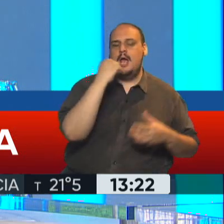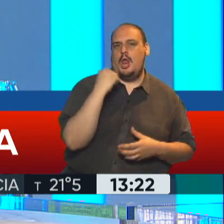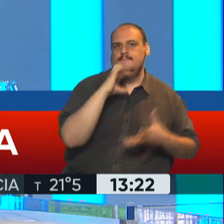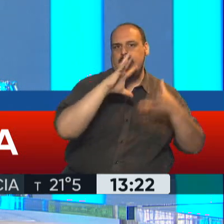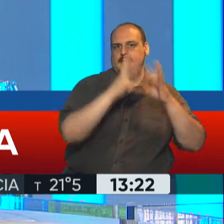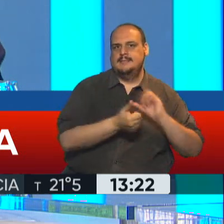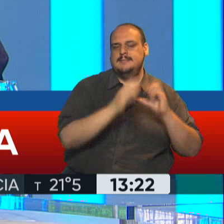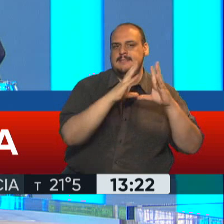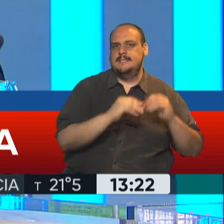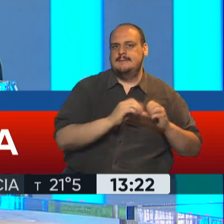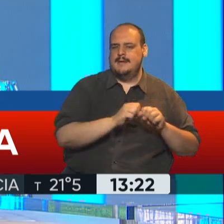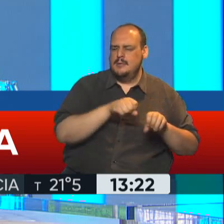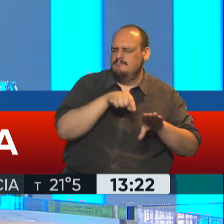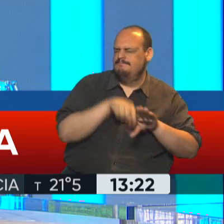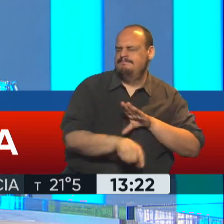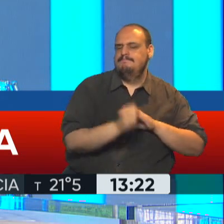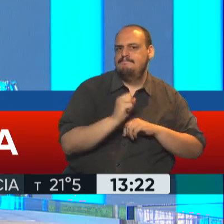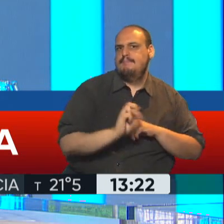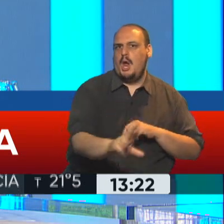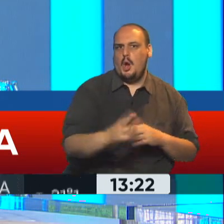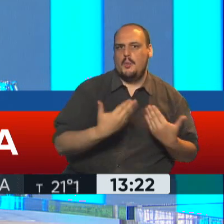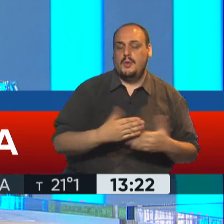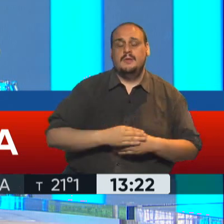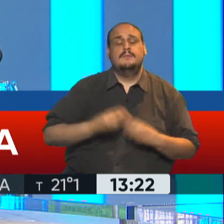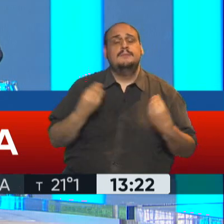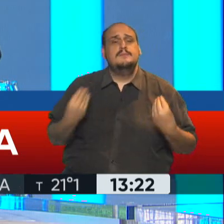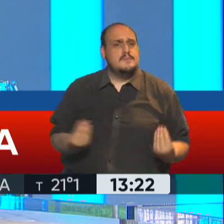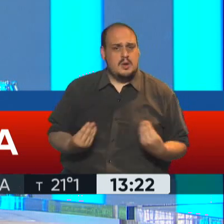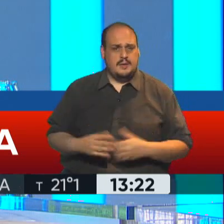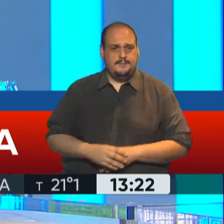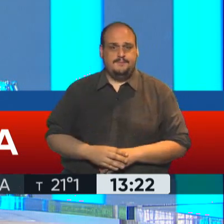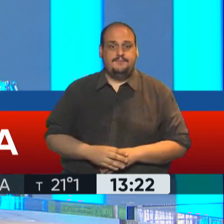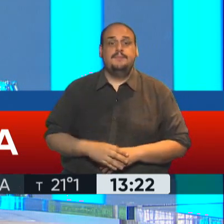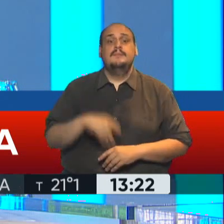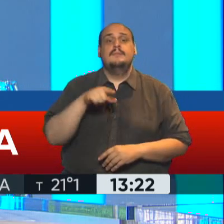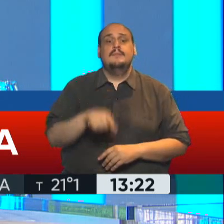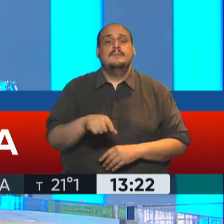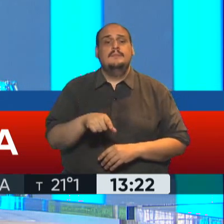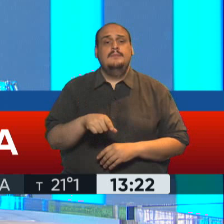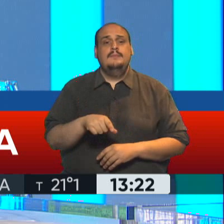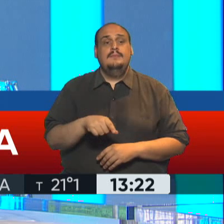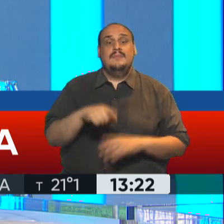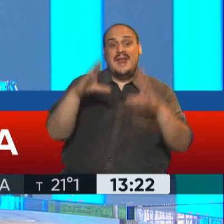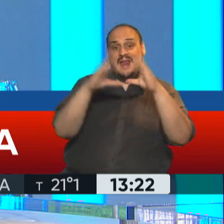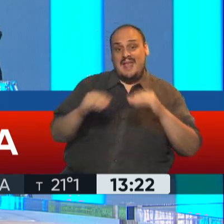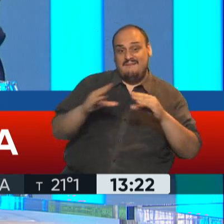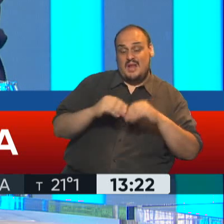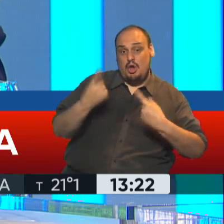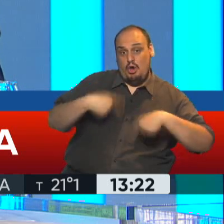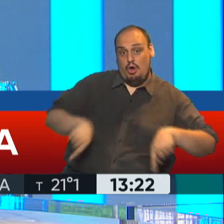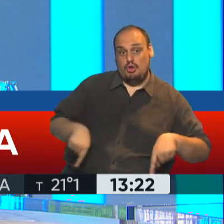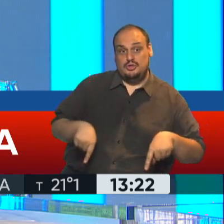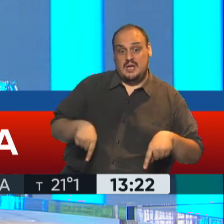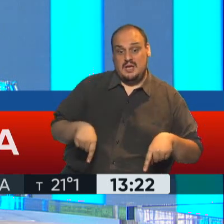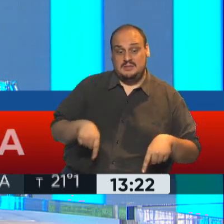que ya viene arrastrando el Líbano. ¿Por qué? Porque el 80% de lo que consume en general el Líbano, y acá